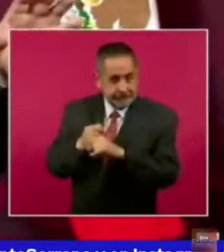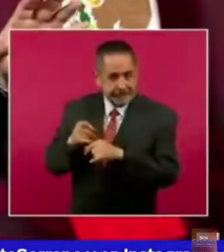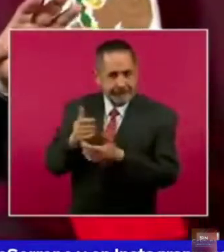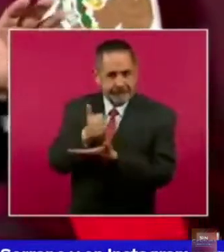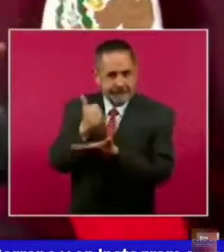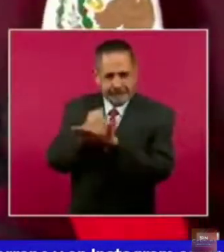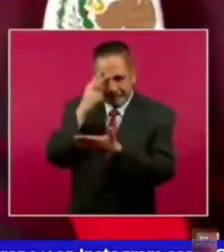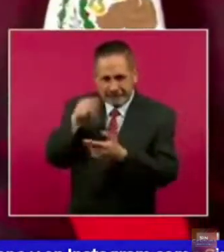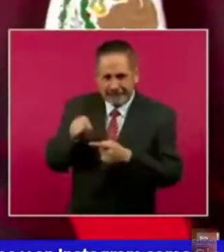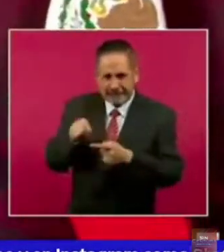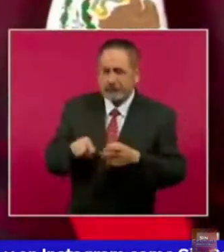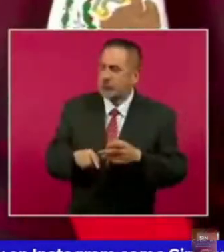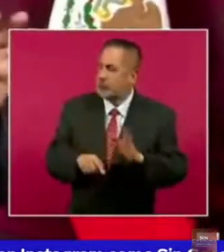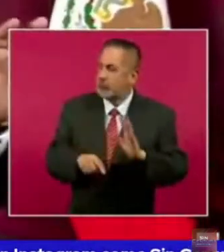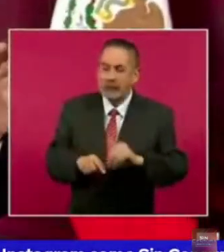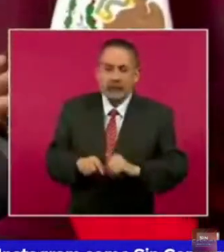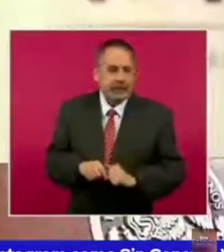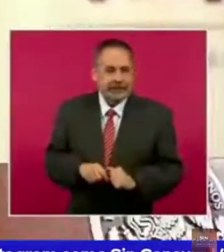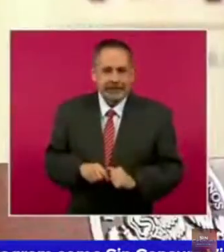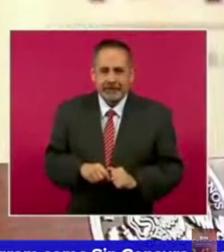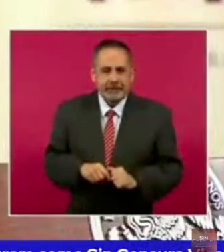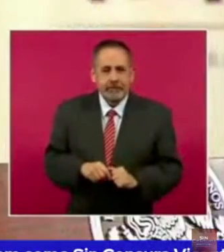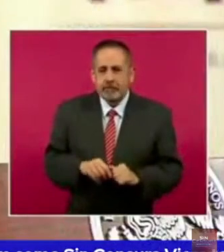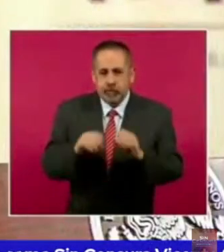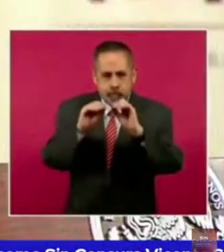no hay duda